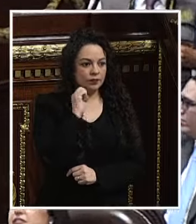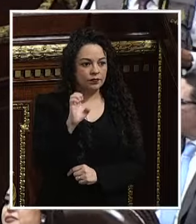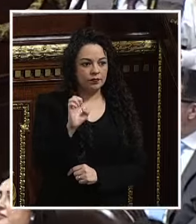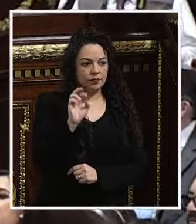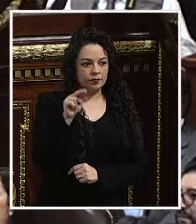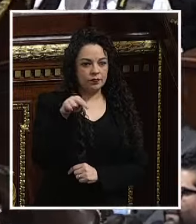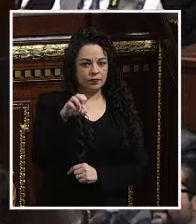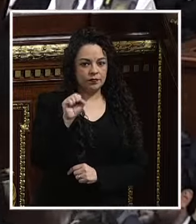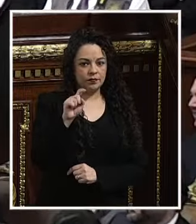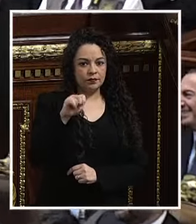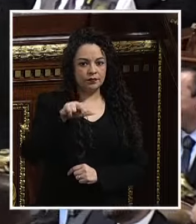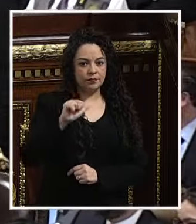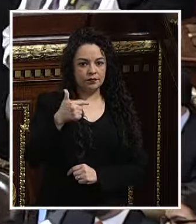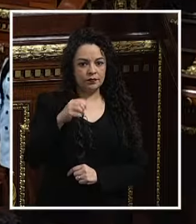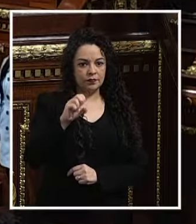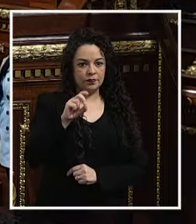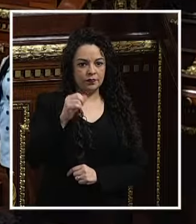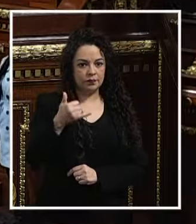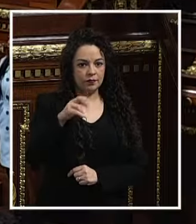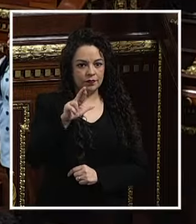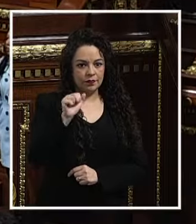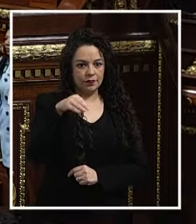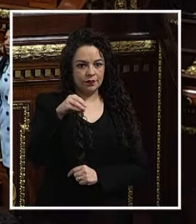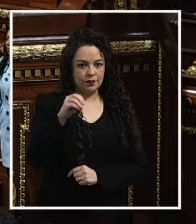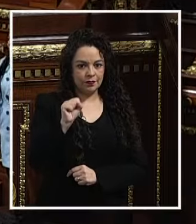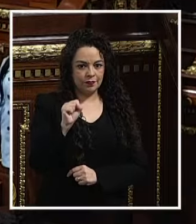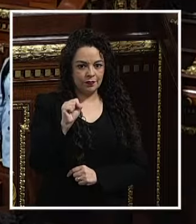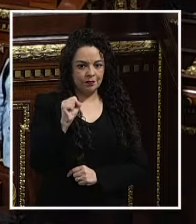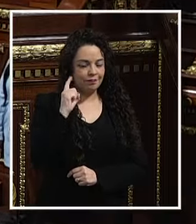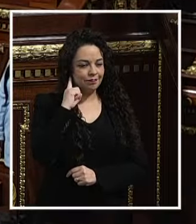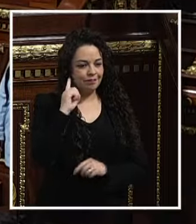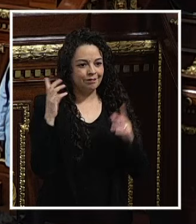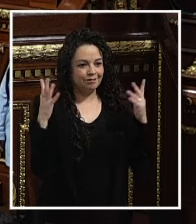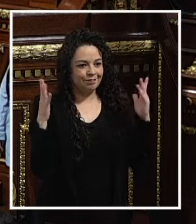Ernestina Godoy Ramos.